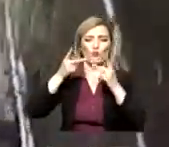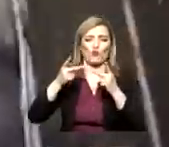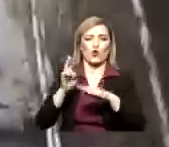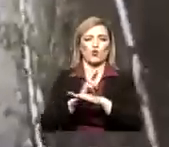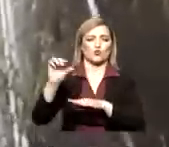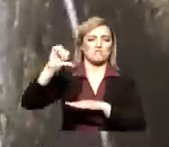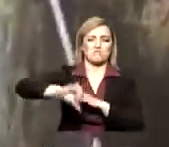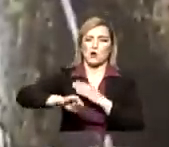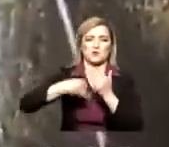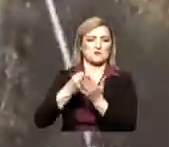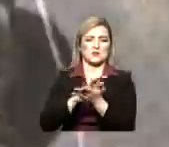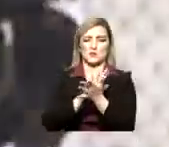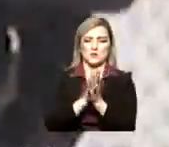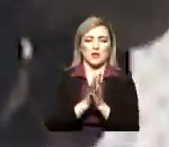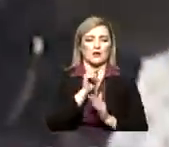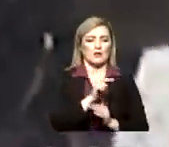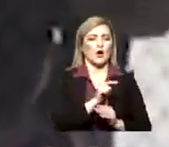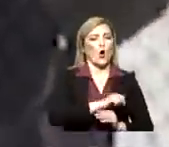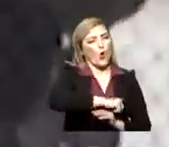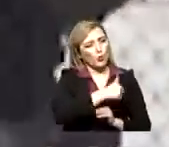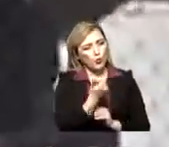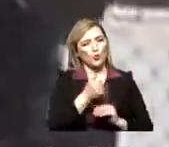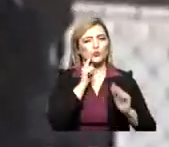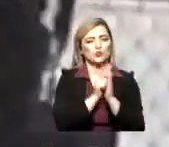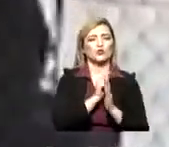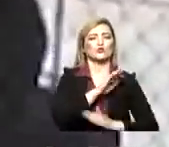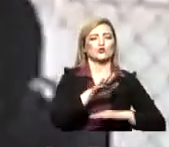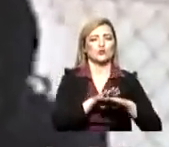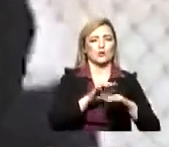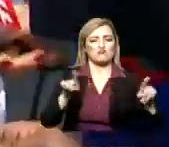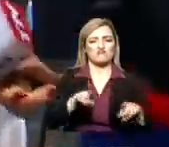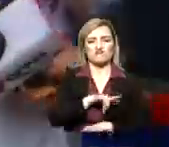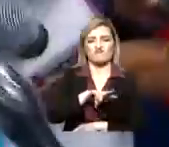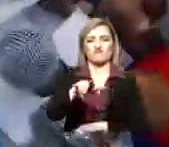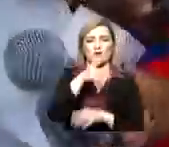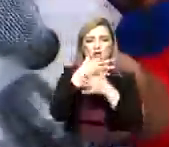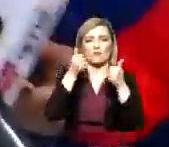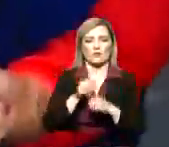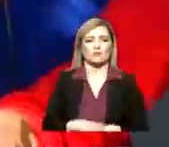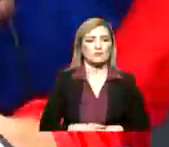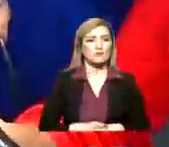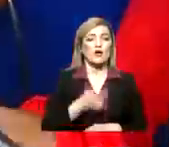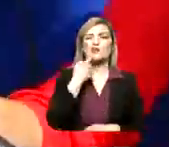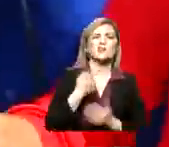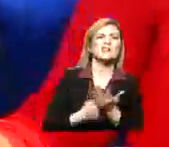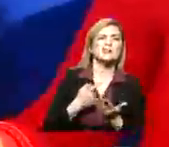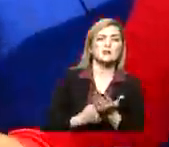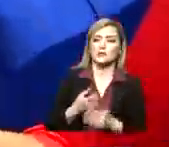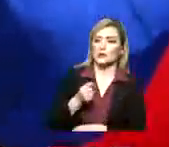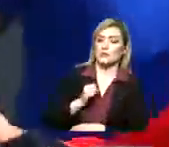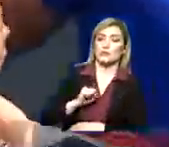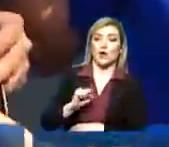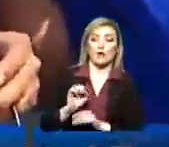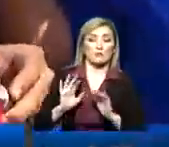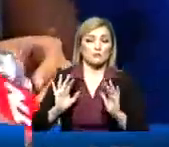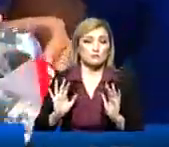abrió una investigación por fraude procesal relacionada al frustrado viaje a Perú. ¿Qué ha dicho él? Del viaje